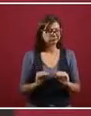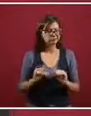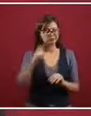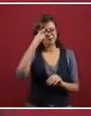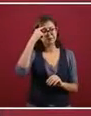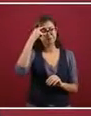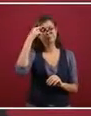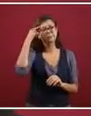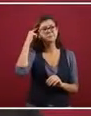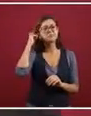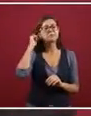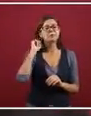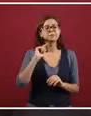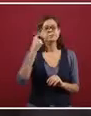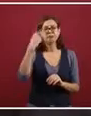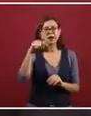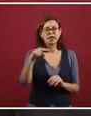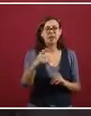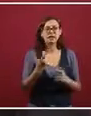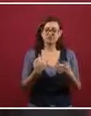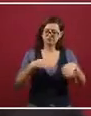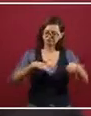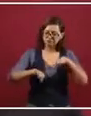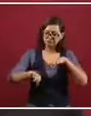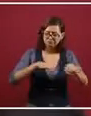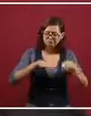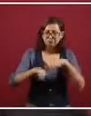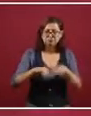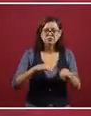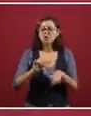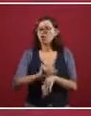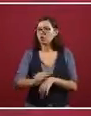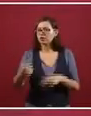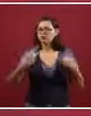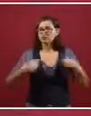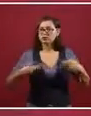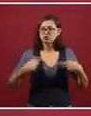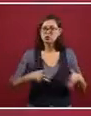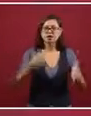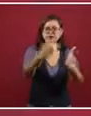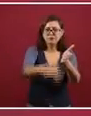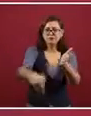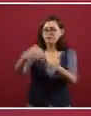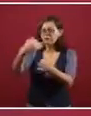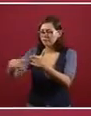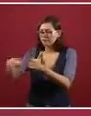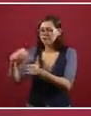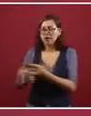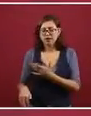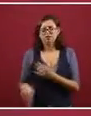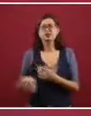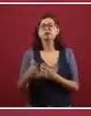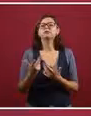de continuar trabajando. Los que no fueron incluidos serán